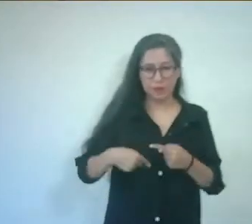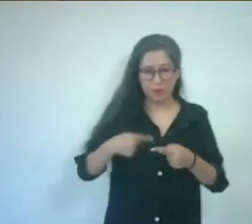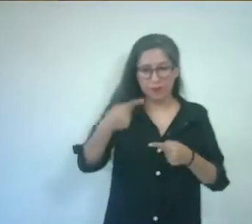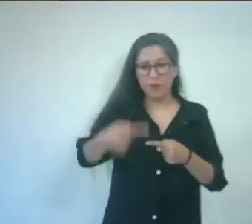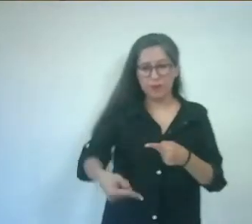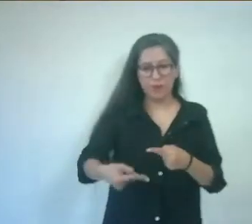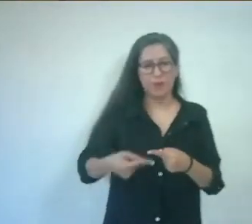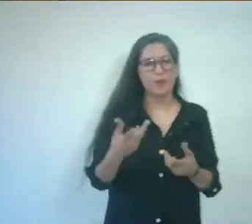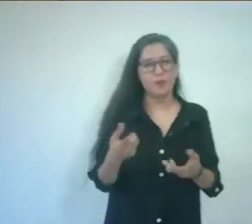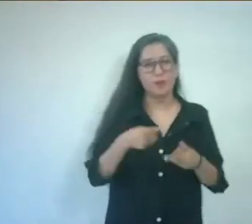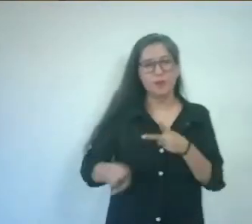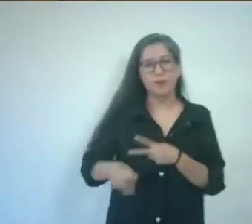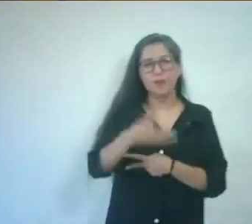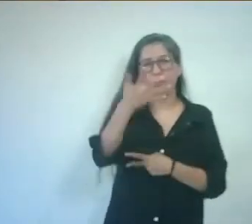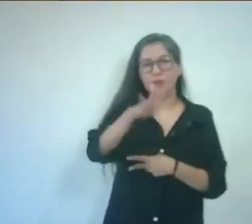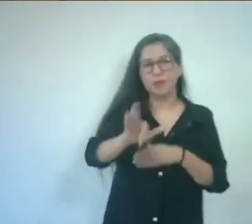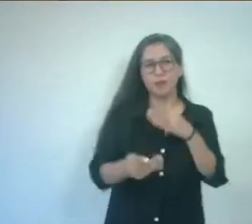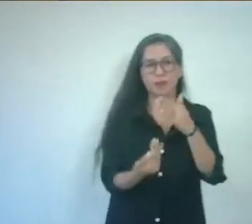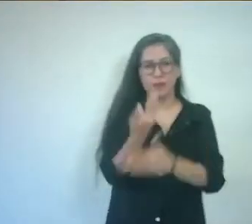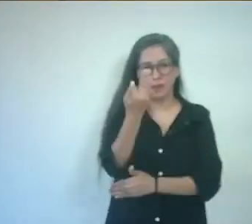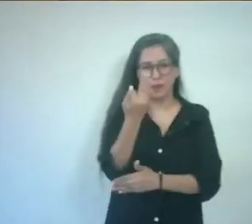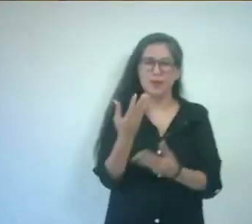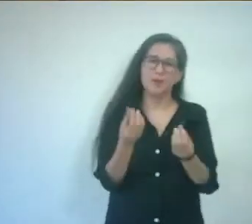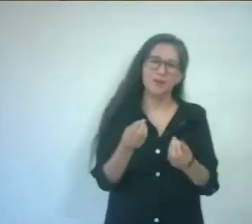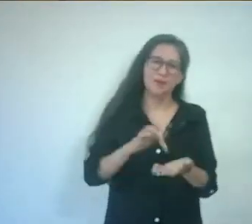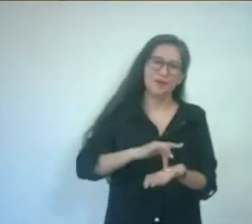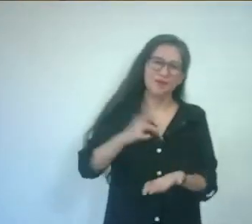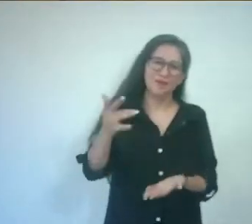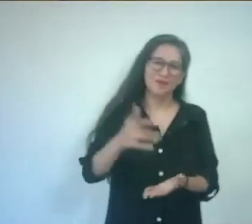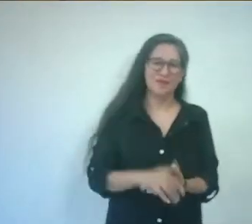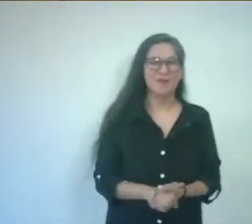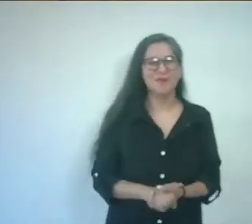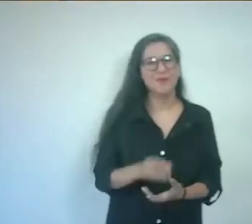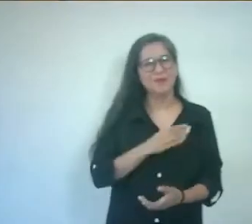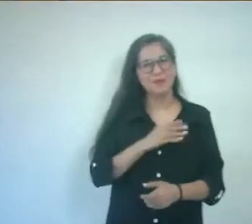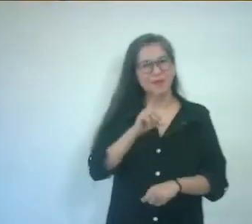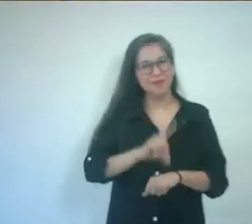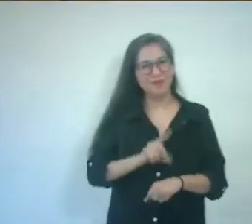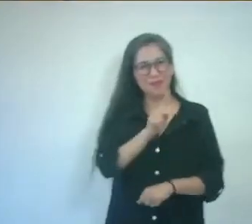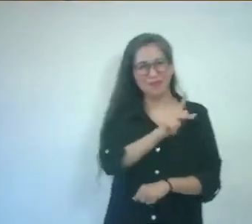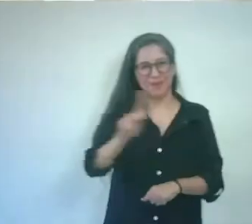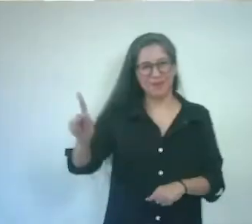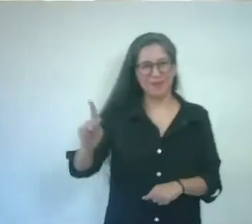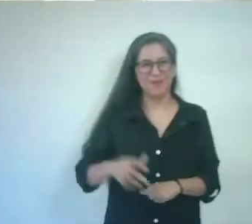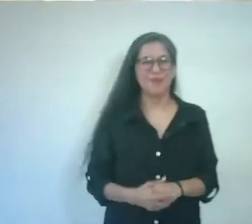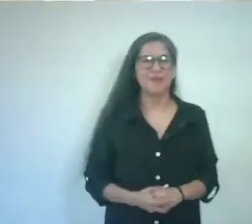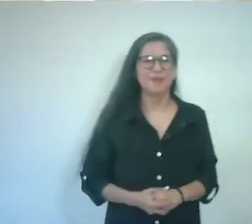permanente a las 10 de la mañana. Muchísimas gracias. Buen día a todas y todos.